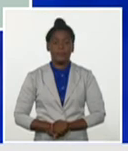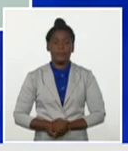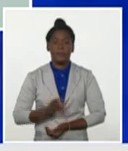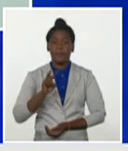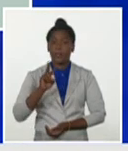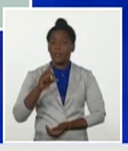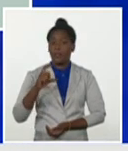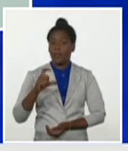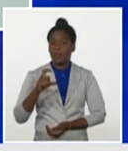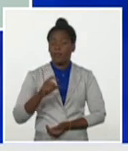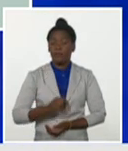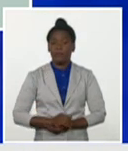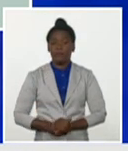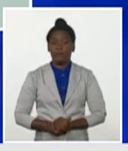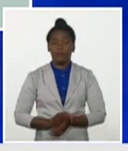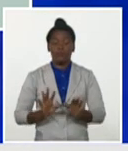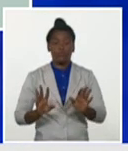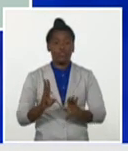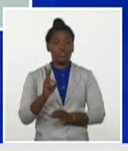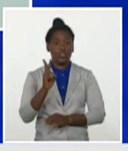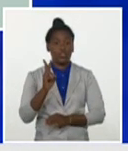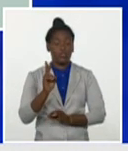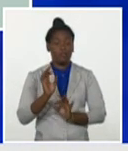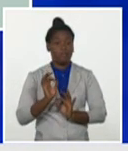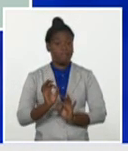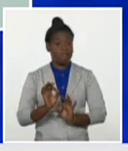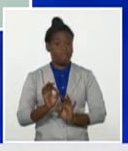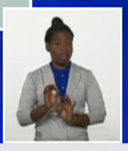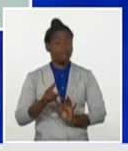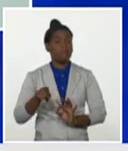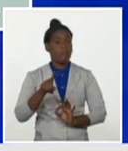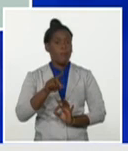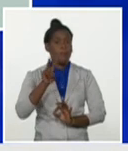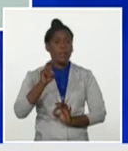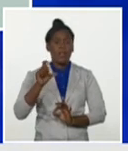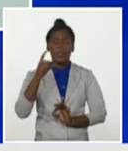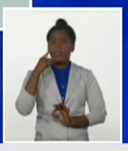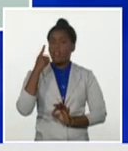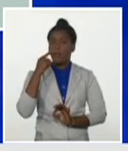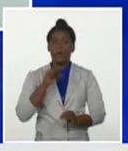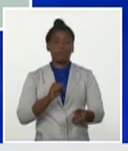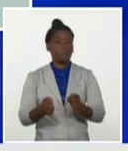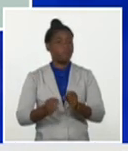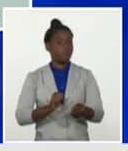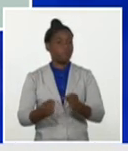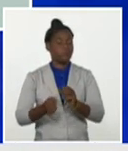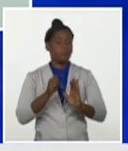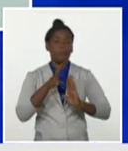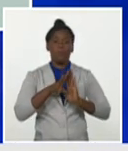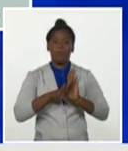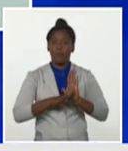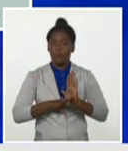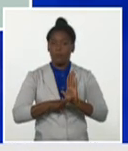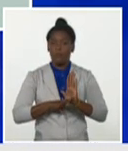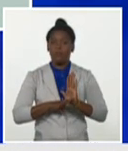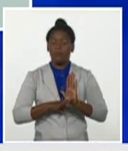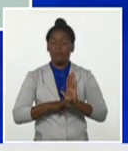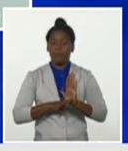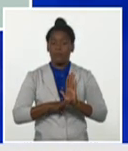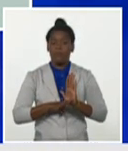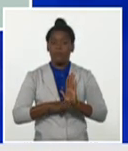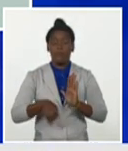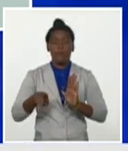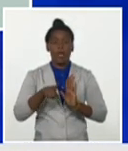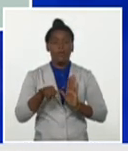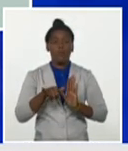ayer, 12. De todas formas, aunque ellos adoptan medidas para que se mantenga el control como lo han